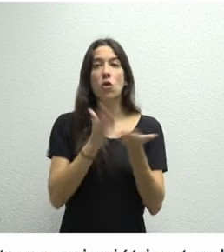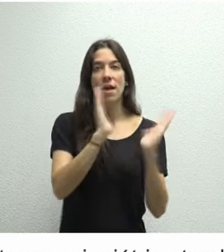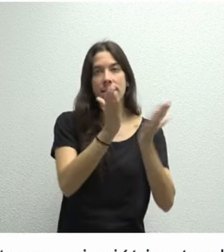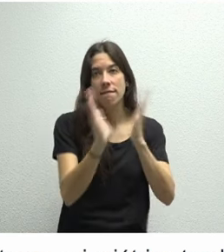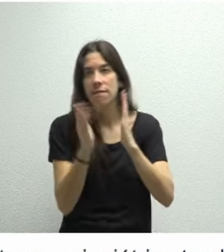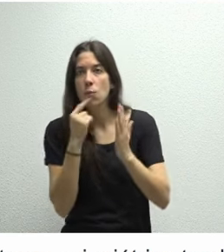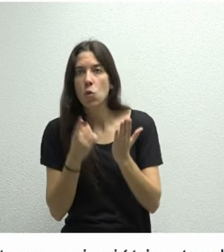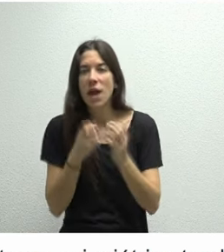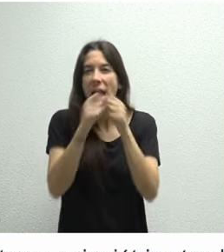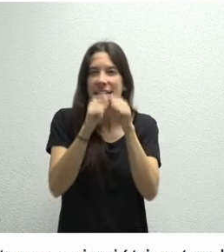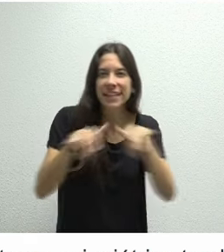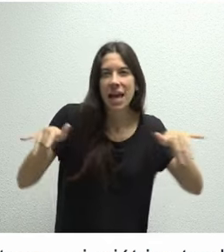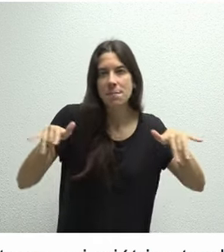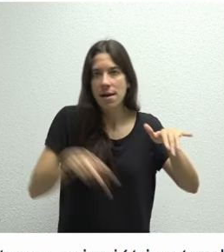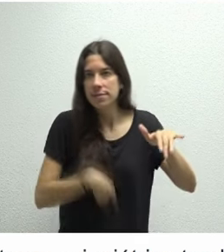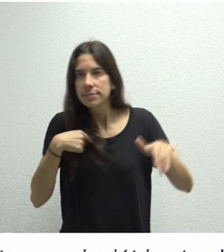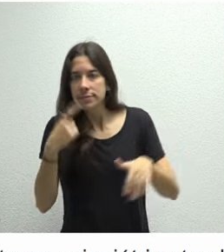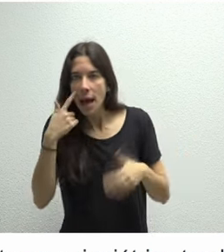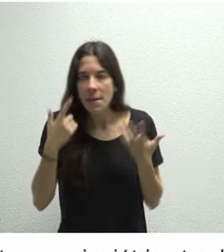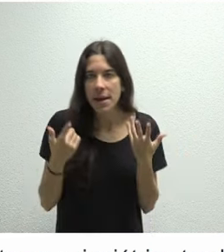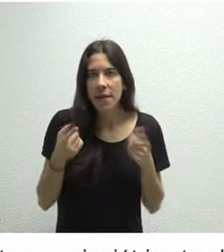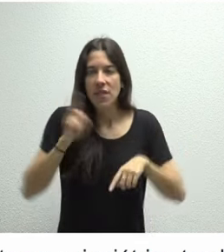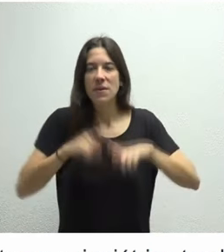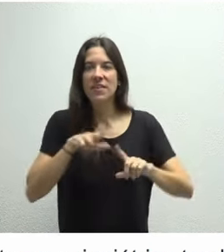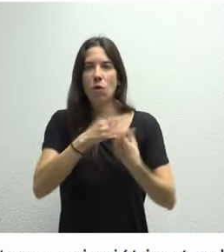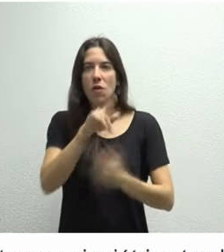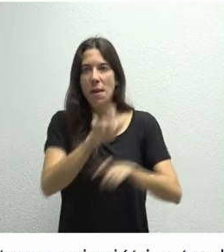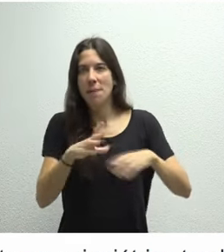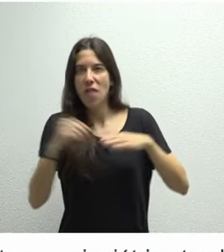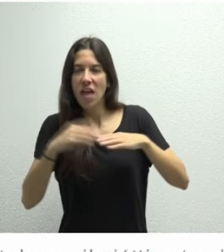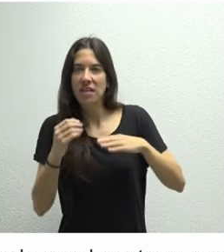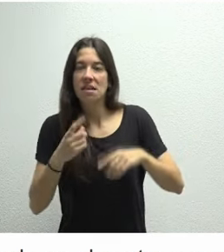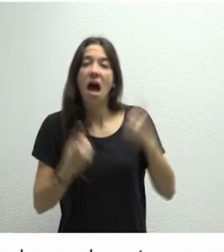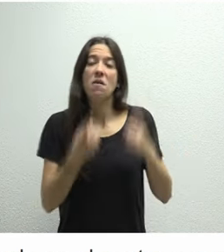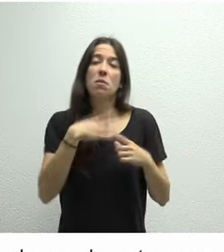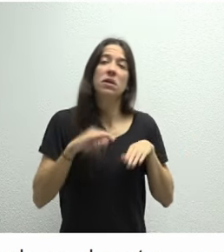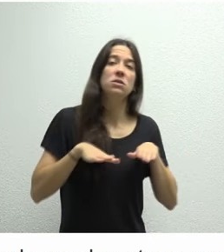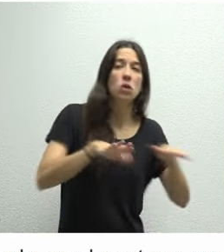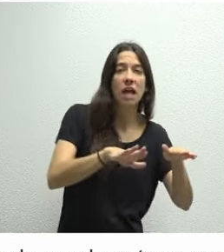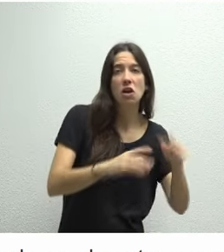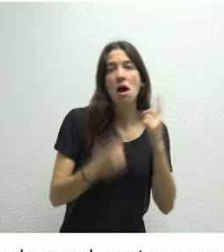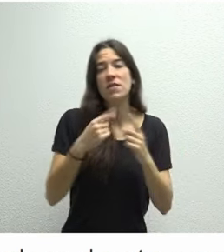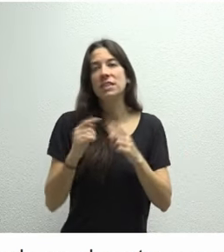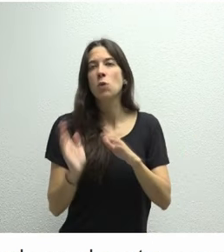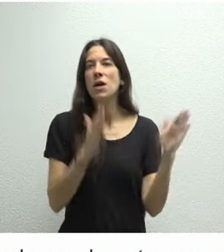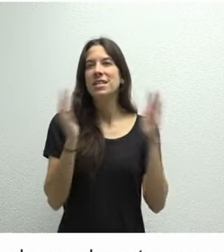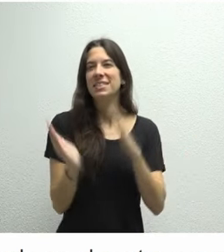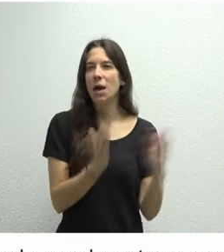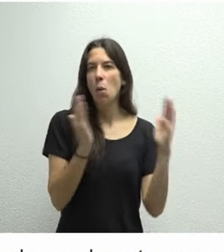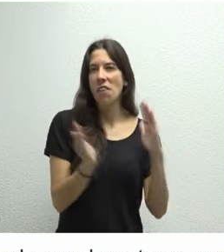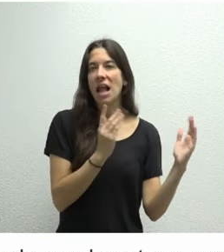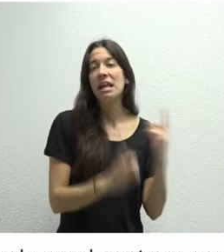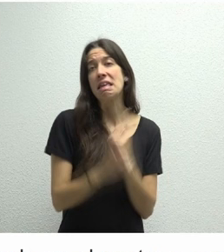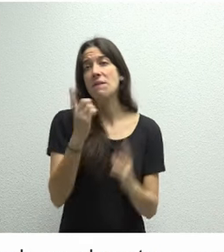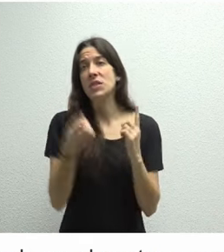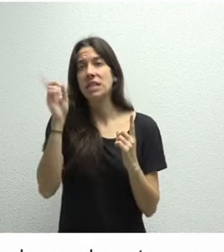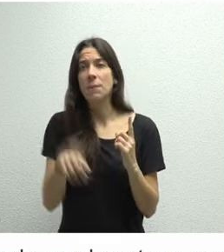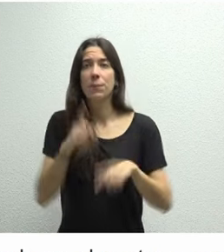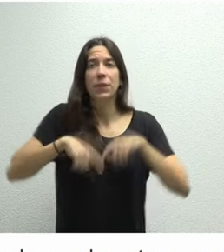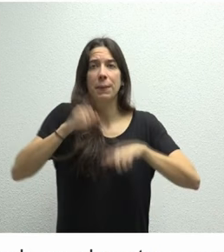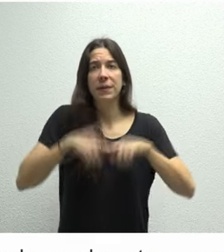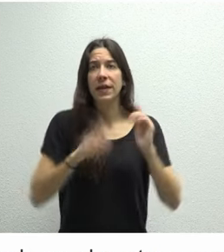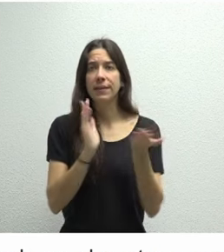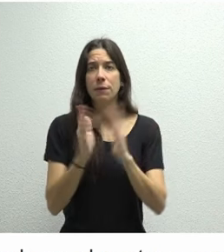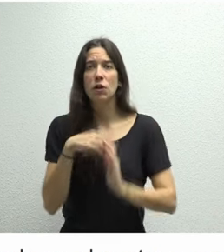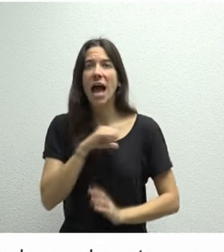la situación en la que esté el paciente y que en algunos casos serán simultan otro será secuenciales y otros serán una de las intervenciones